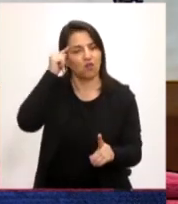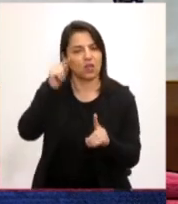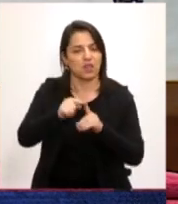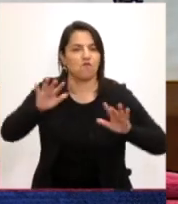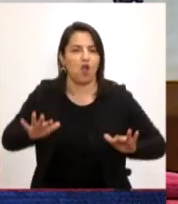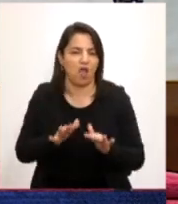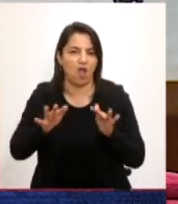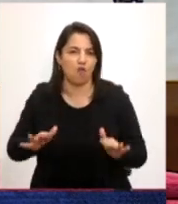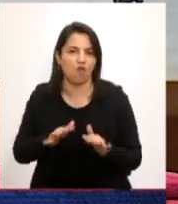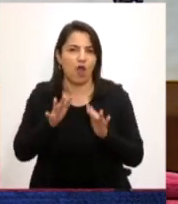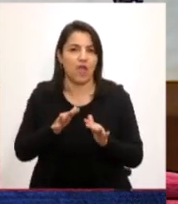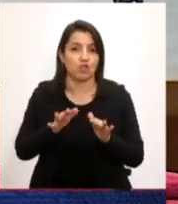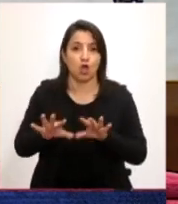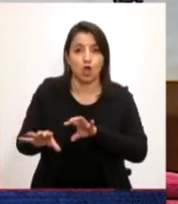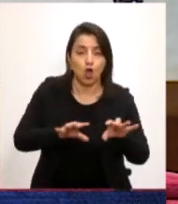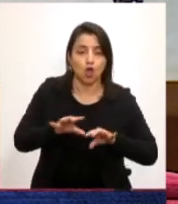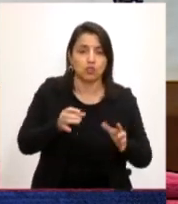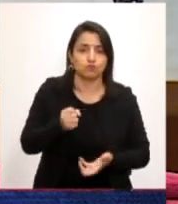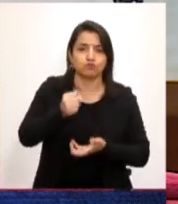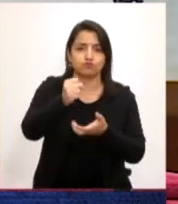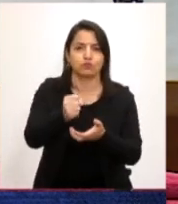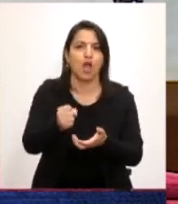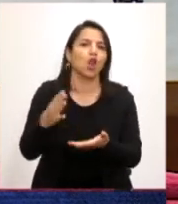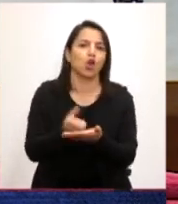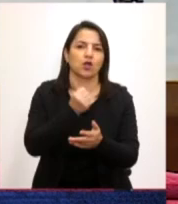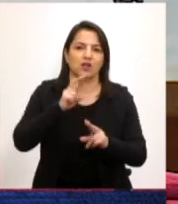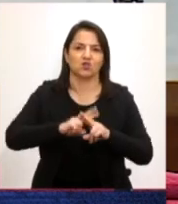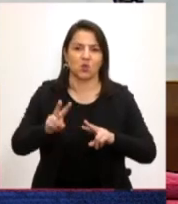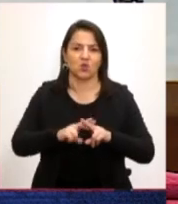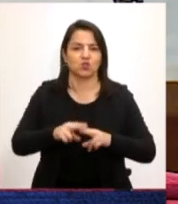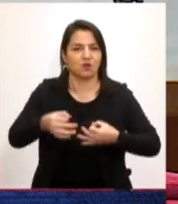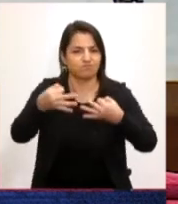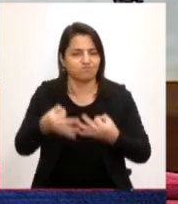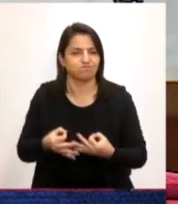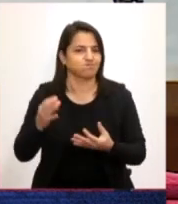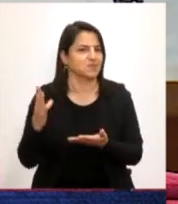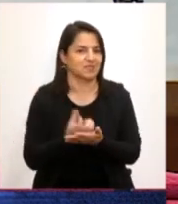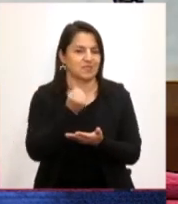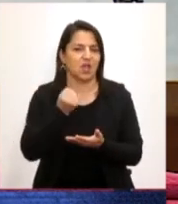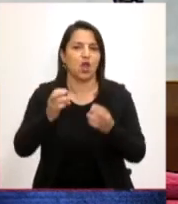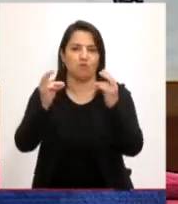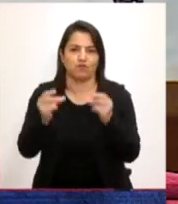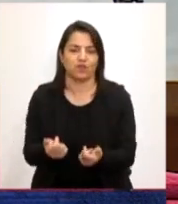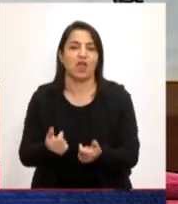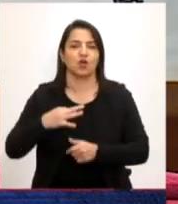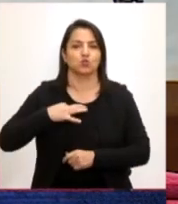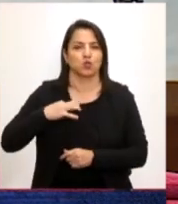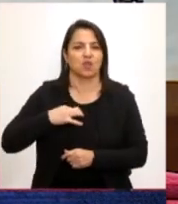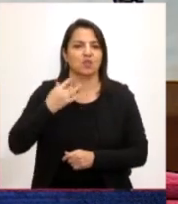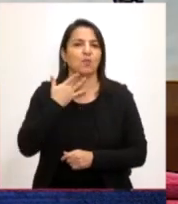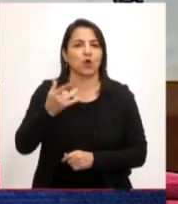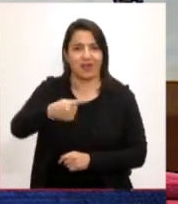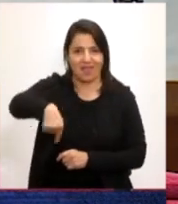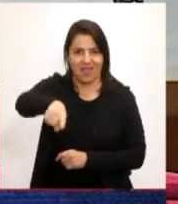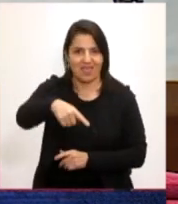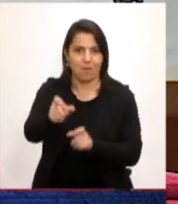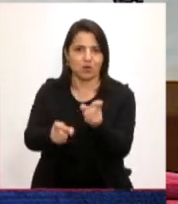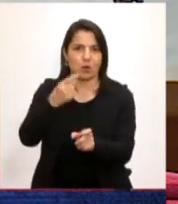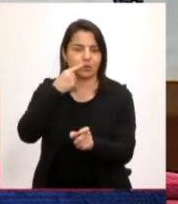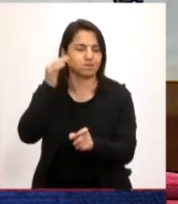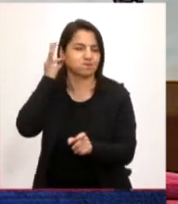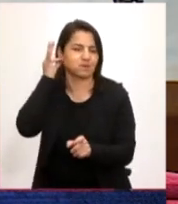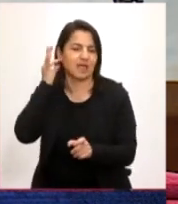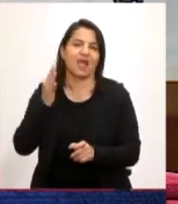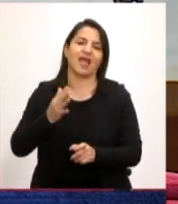y recursos en generar soluciones que sean pertinentes y eficaces para la ciudadanía, porque ellos y ellas esperan mucho